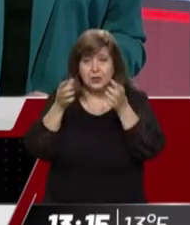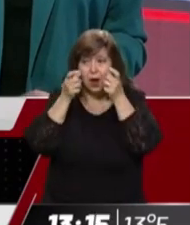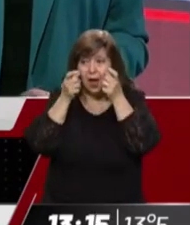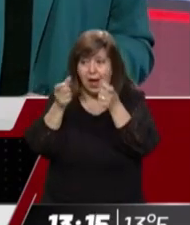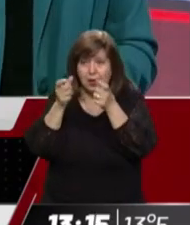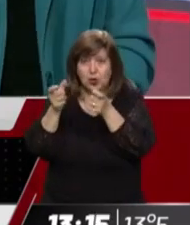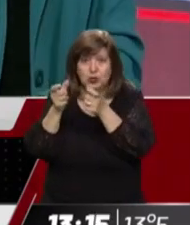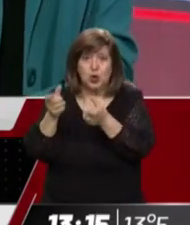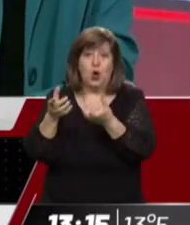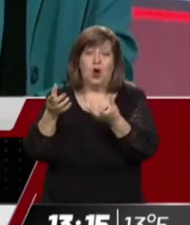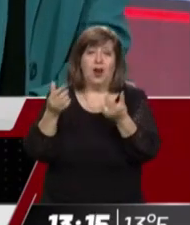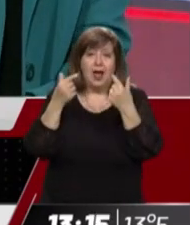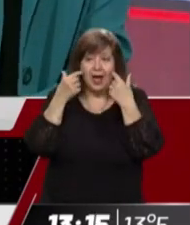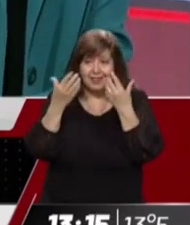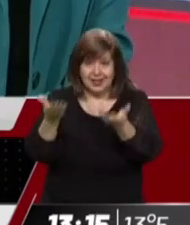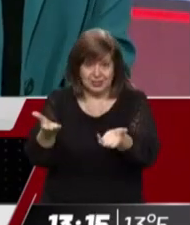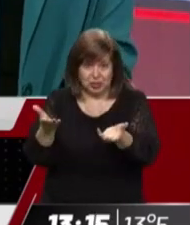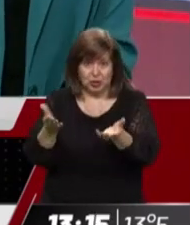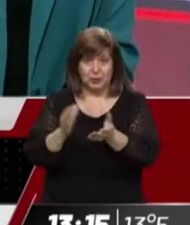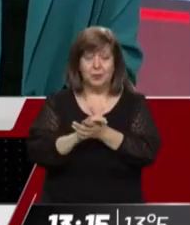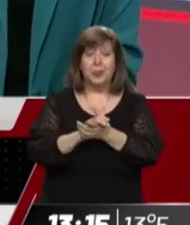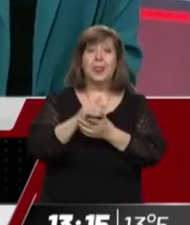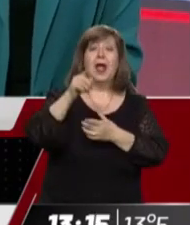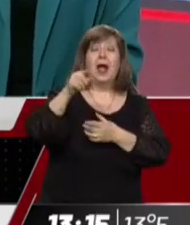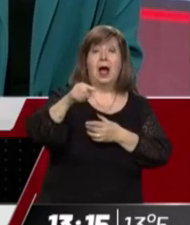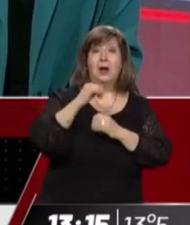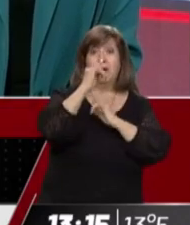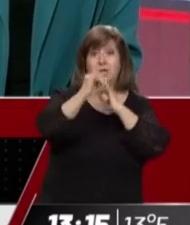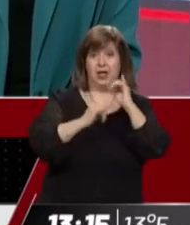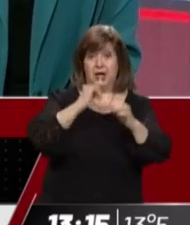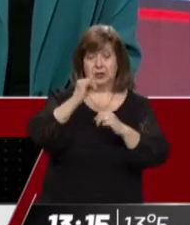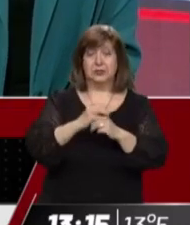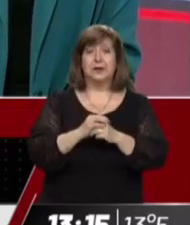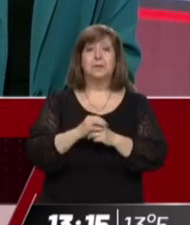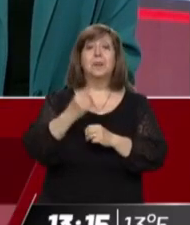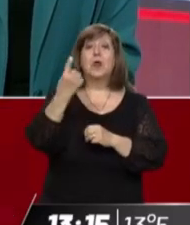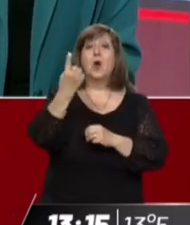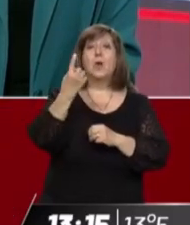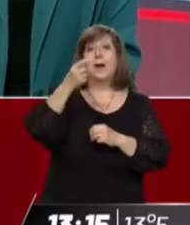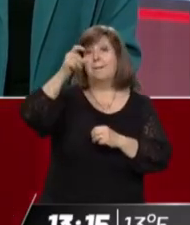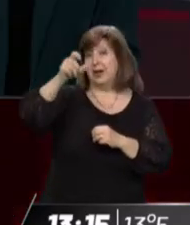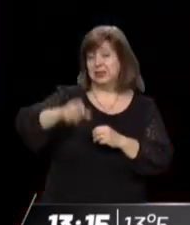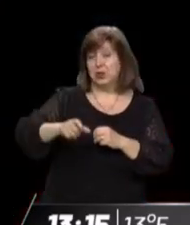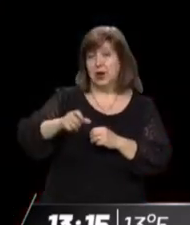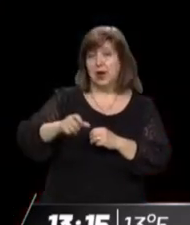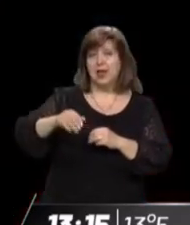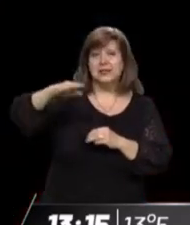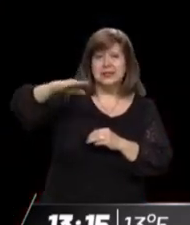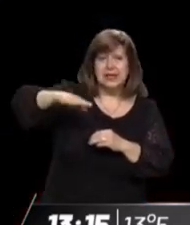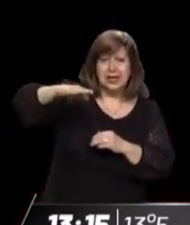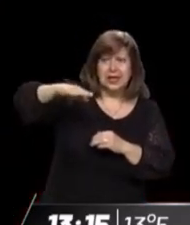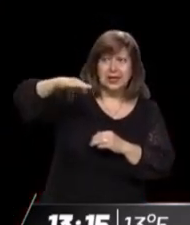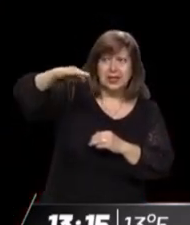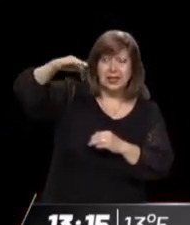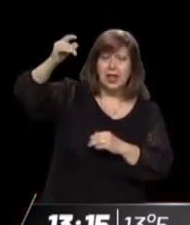mensaje. Bien, bueno, arrancamos, vemos el primero de los informes. Vamos.